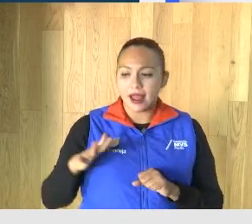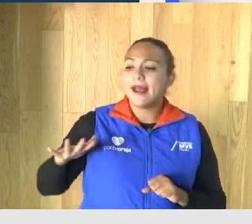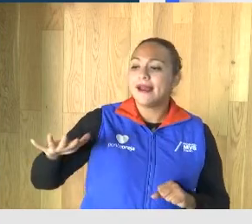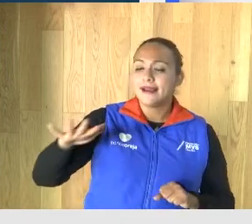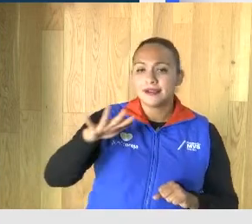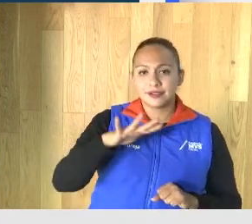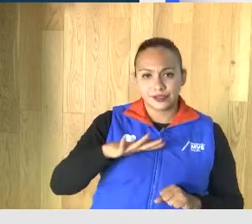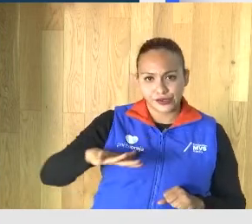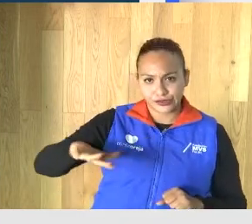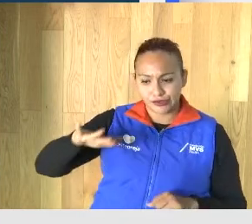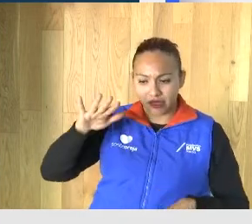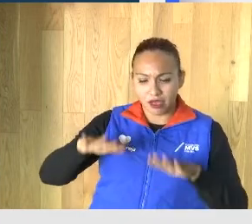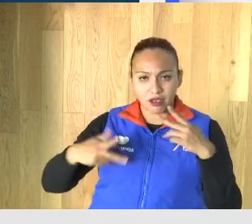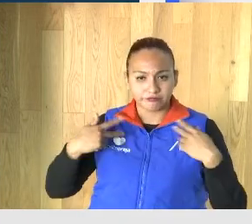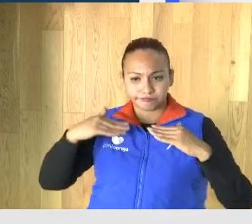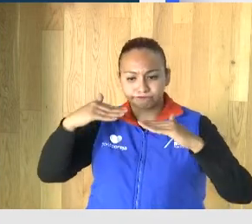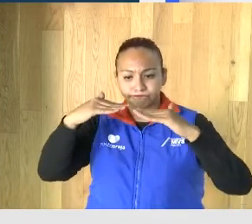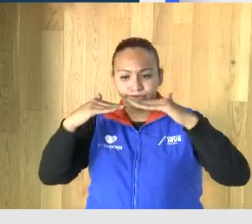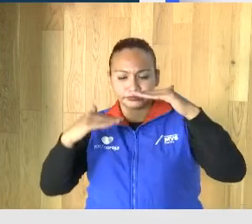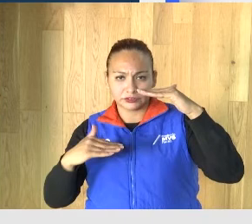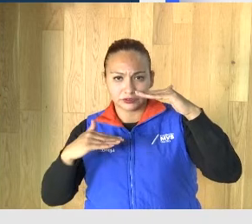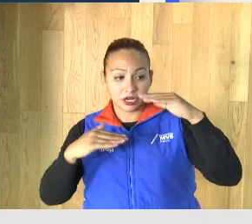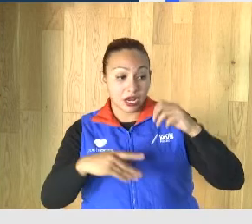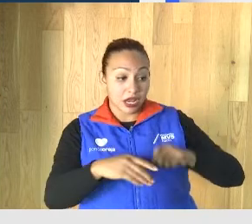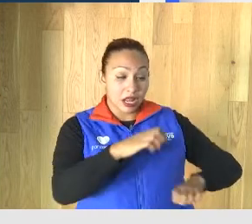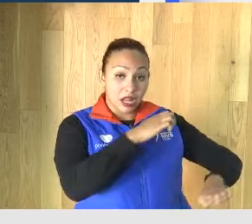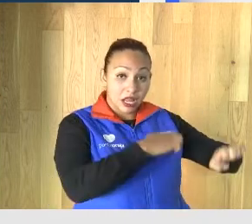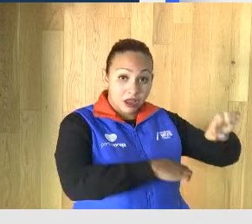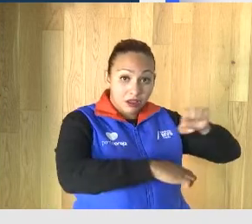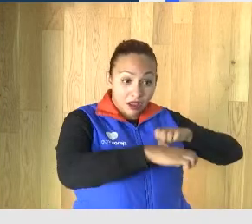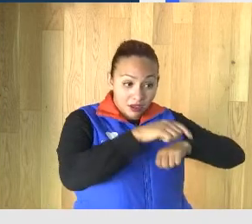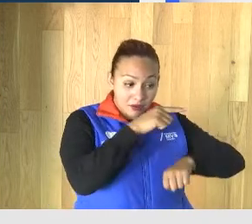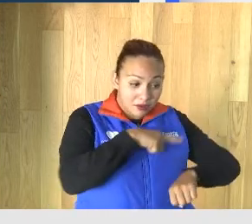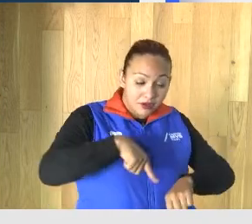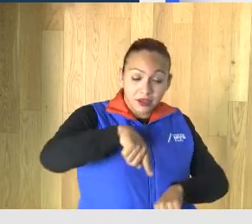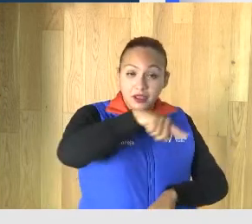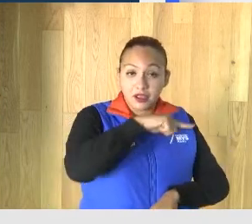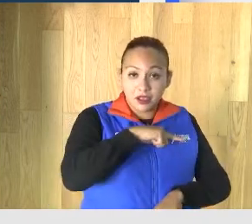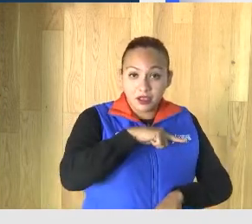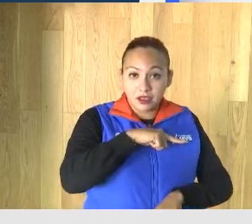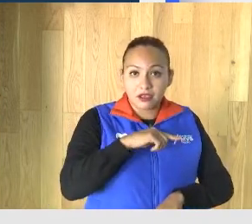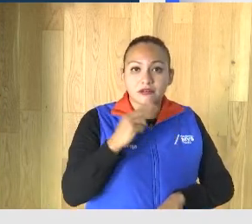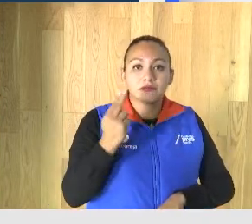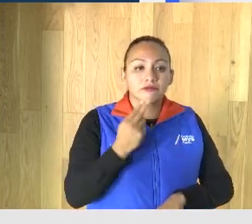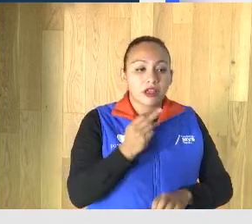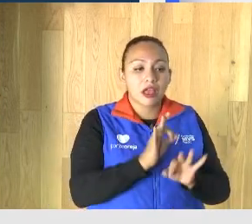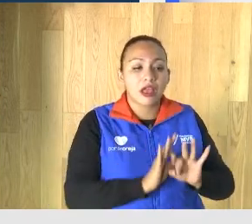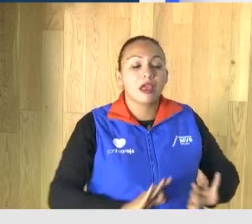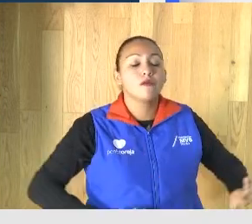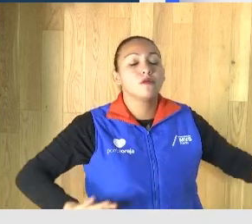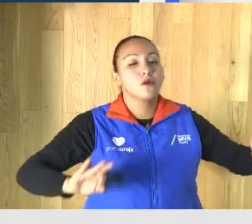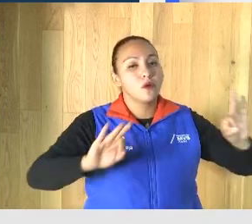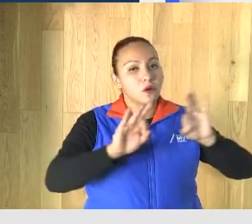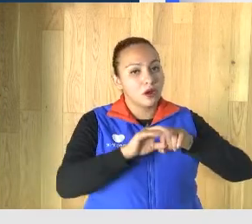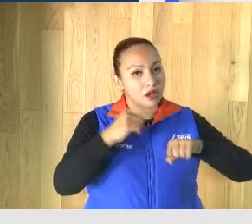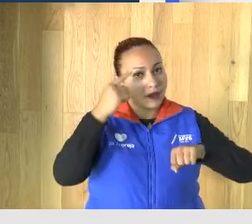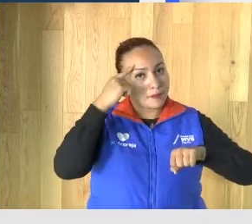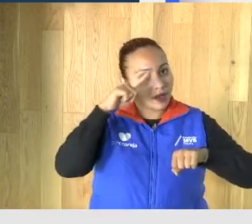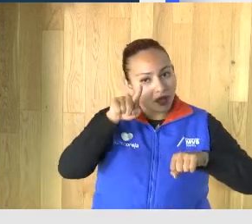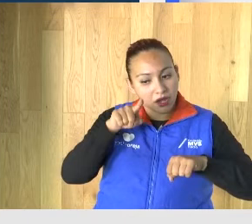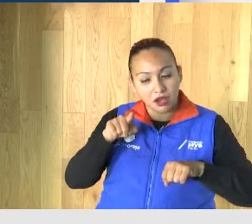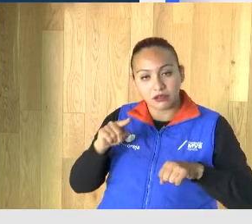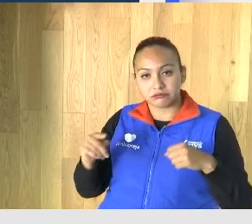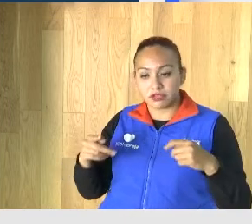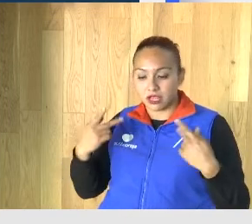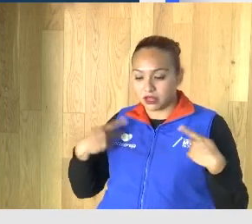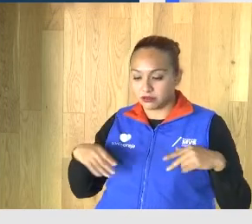y la desigualdad, cómo las empresas se posicionan o se ubican como catalizadores de la acción, ¿no? Como cada vez se está hablando